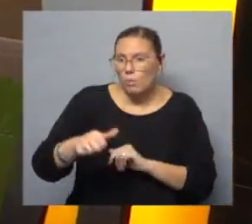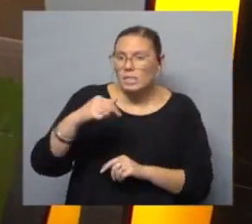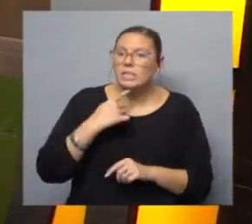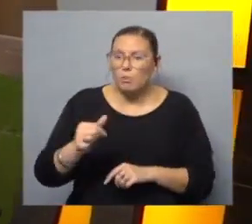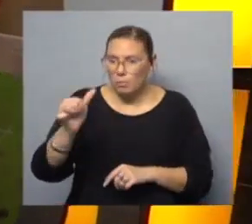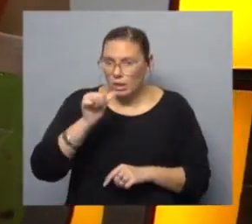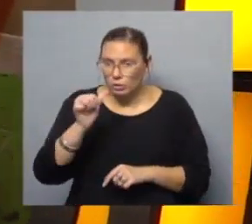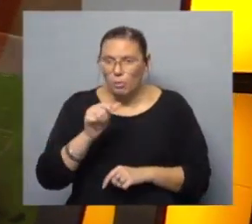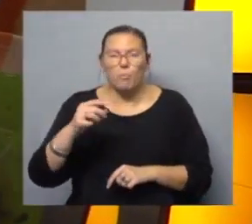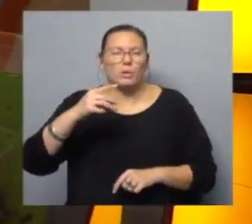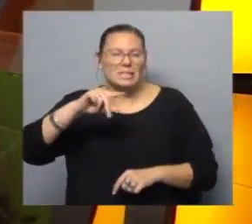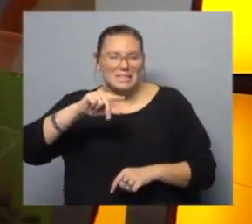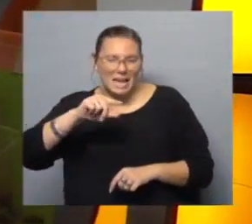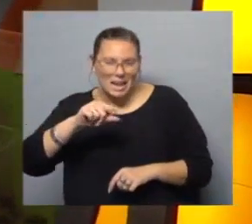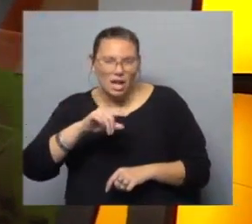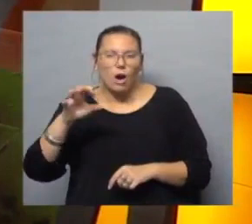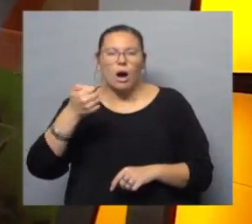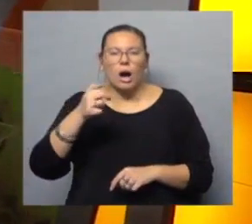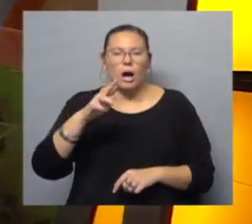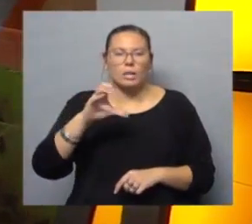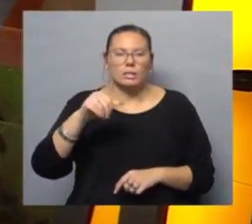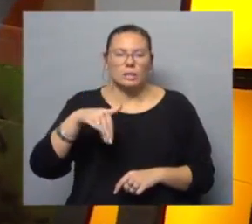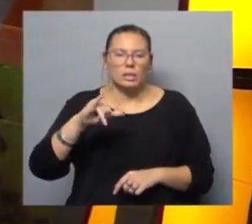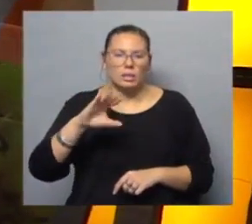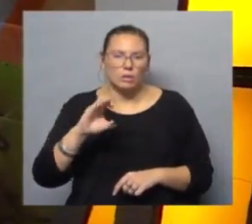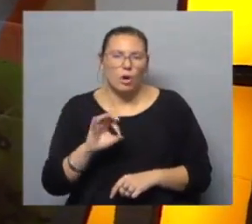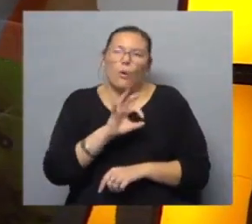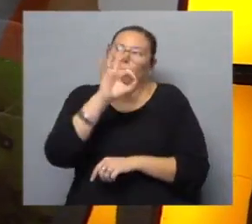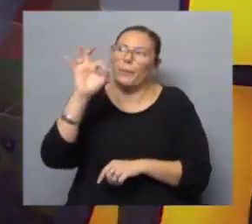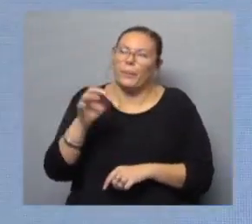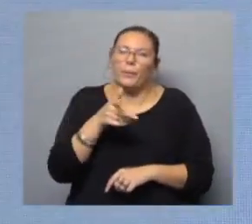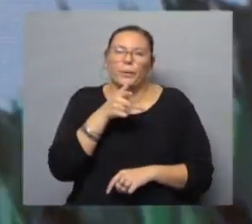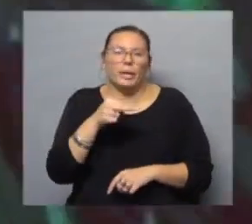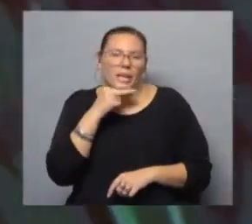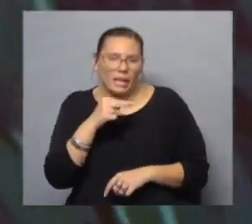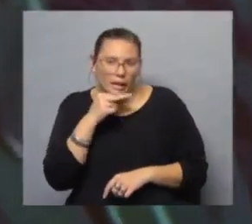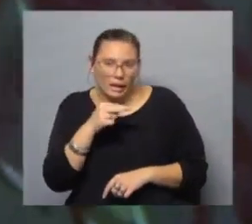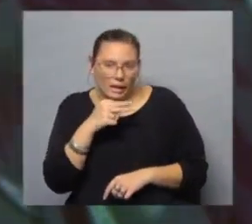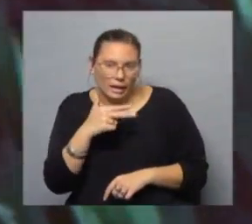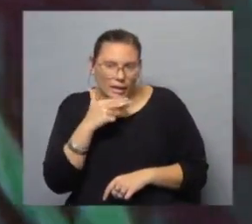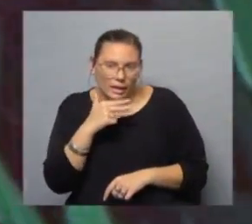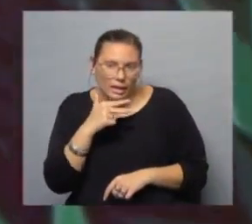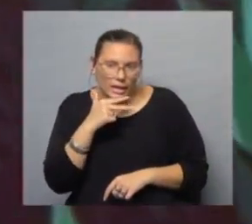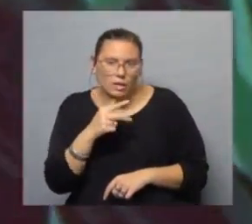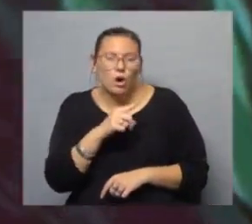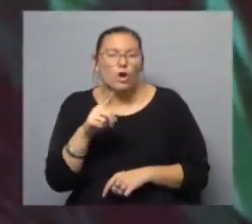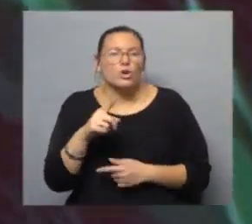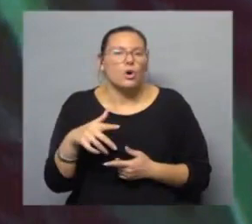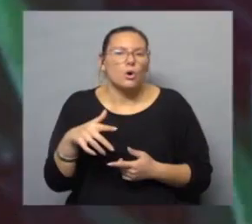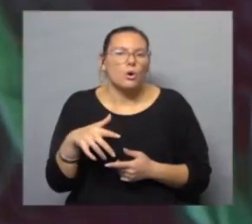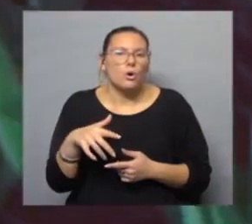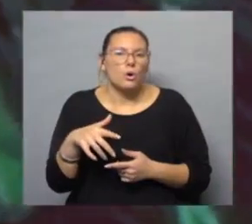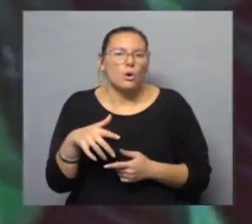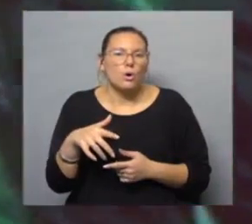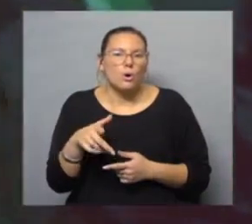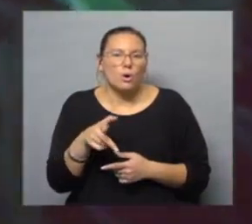muy salina, o porque tiene arsénico, o porque tiene hierro, que si bien no es un factor